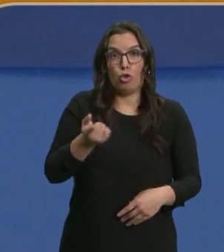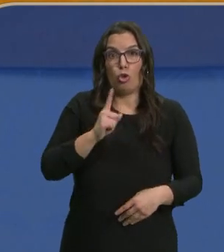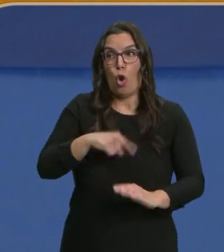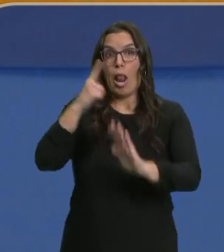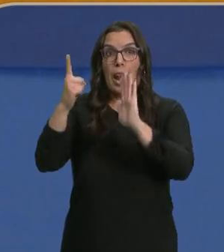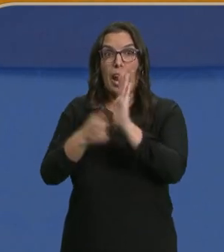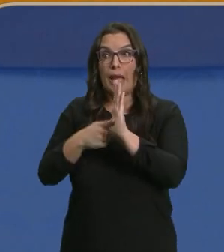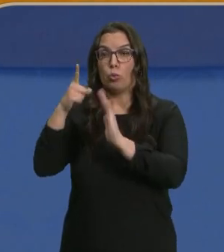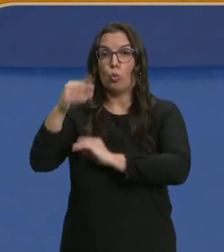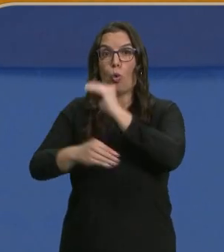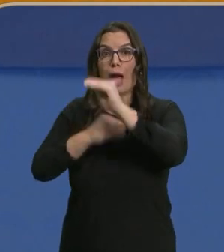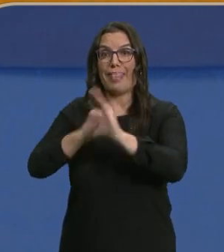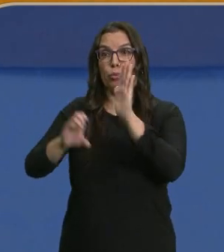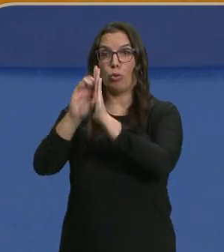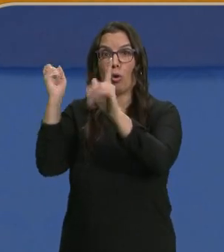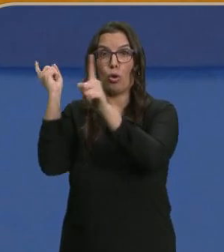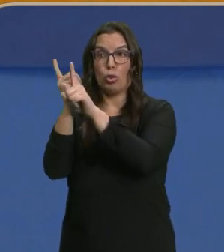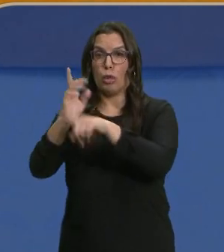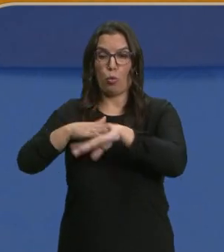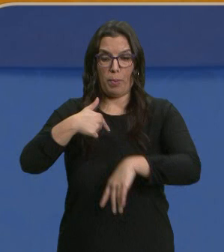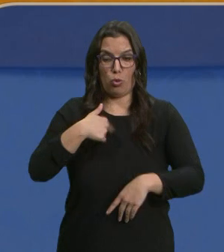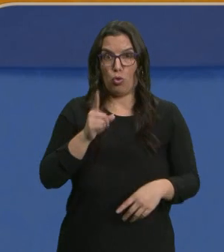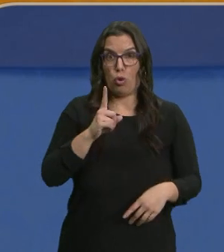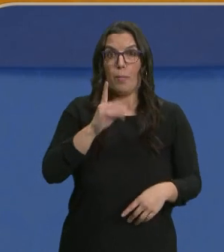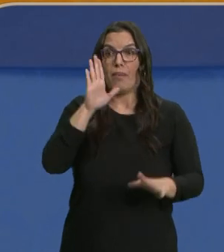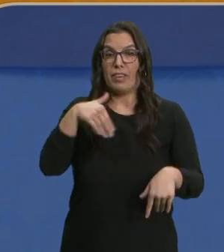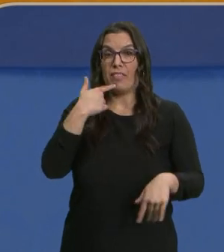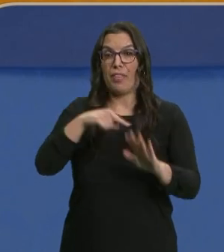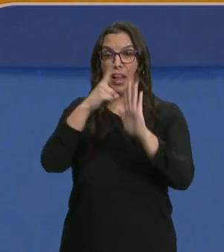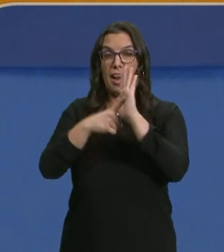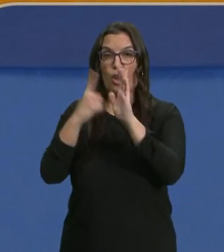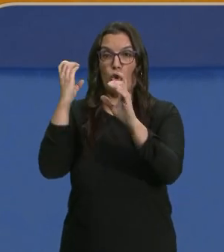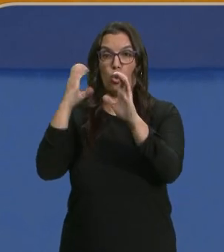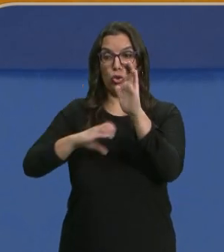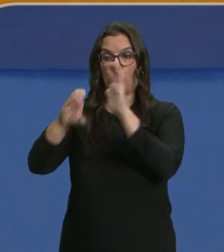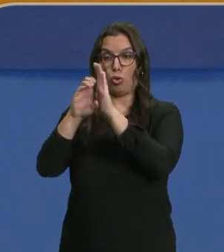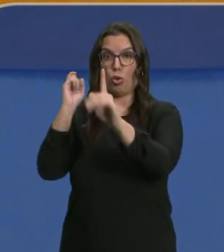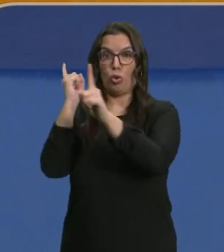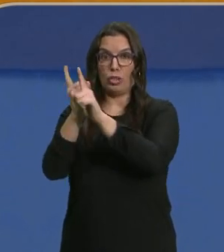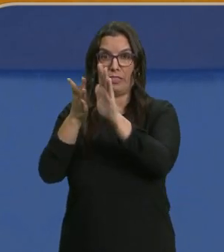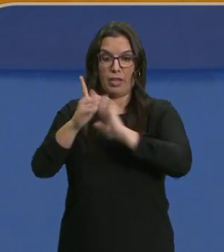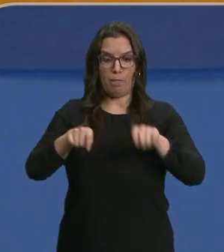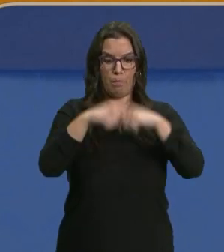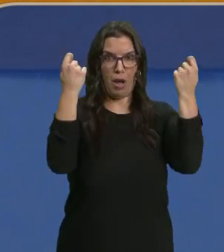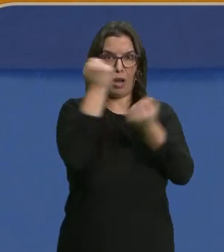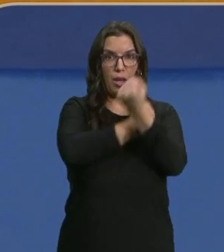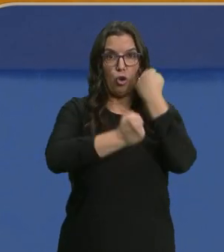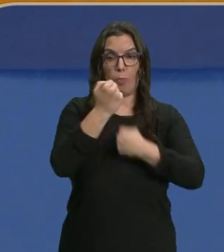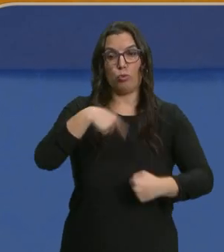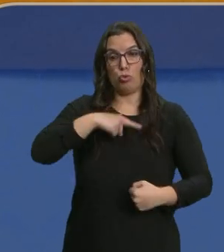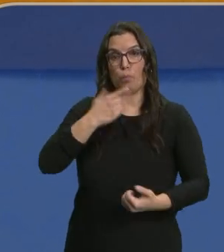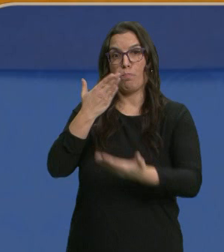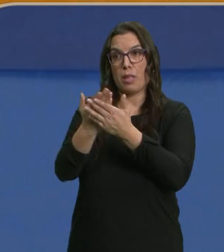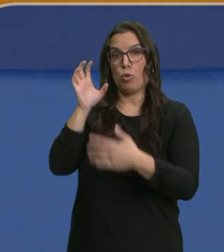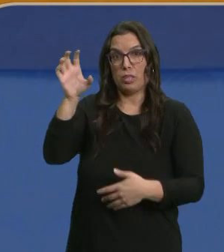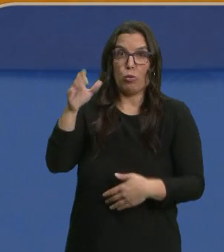la ley fuera inconstitucional, pero la realidad es que esa declaración de inconstitucionalidad nos ha producido un quebranto económico que nosotros le pedimos al